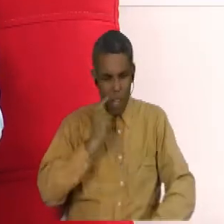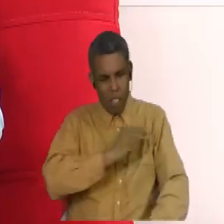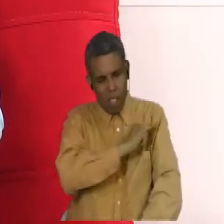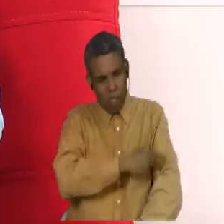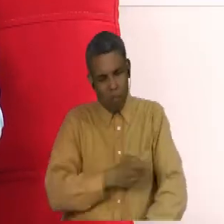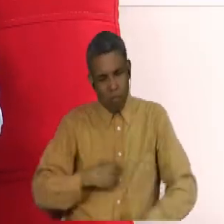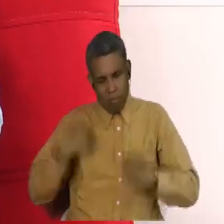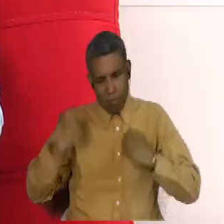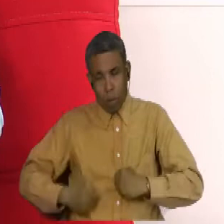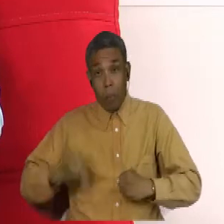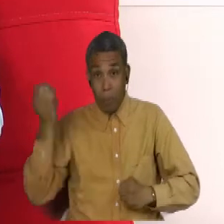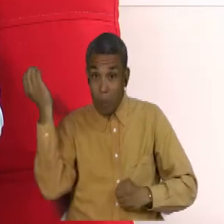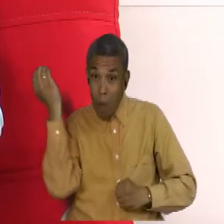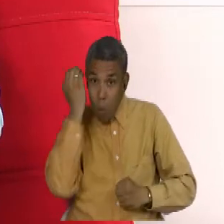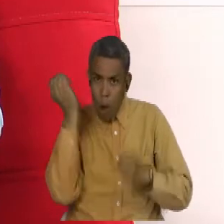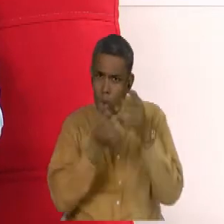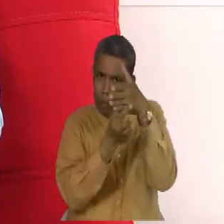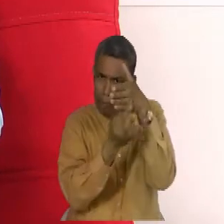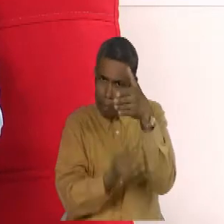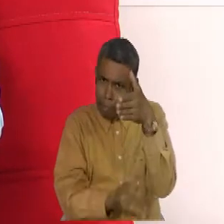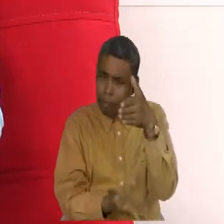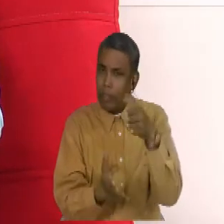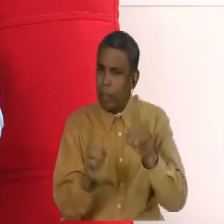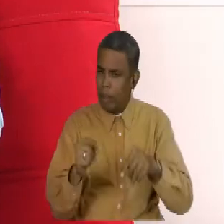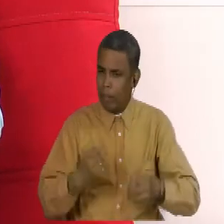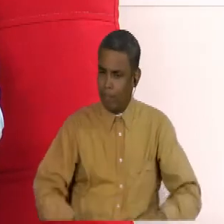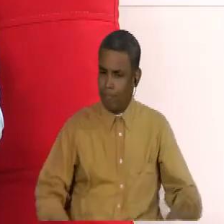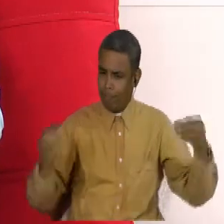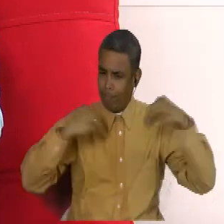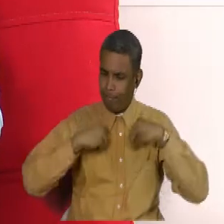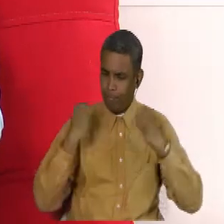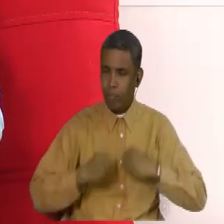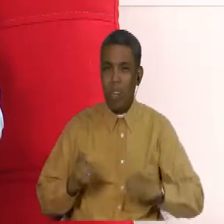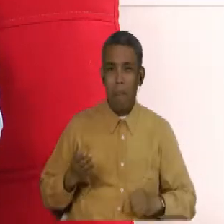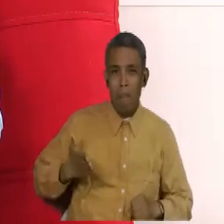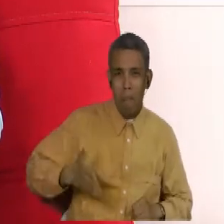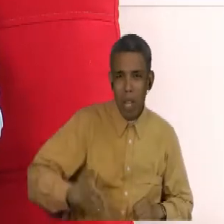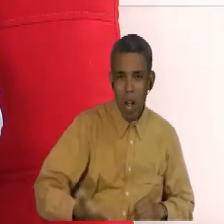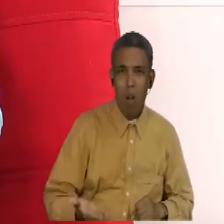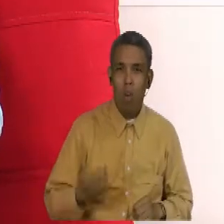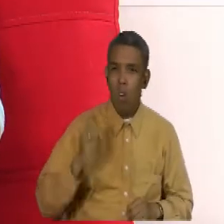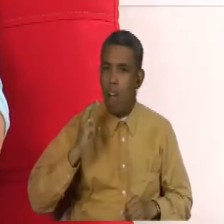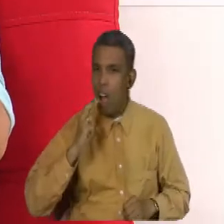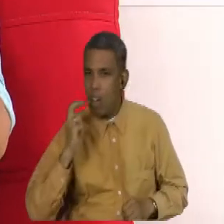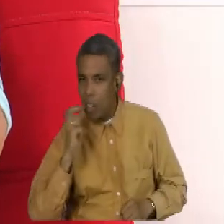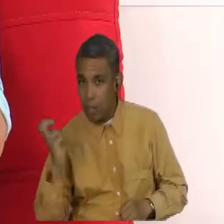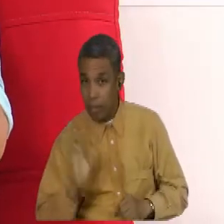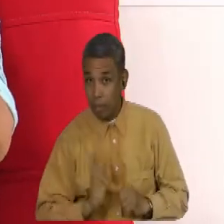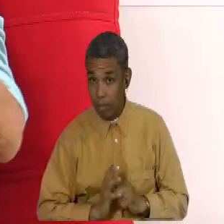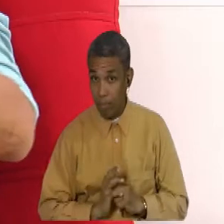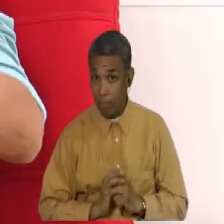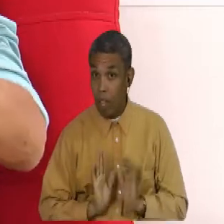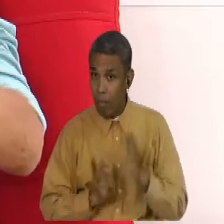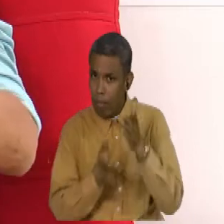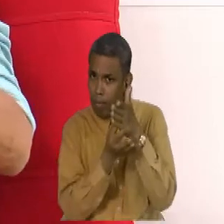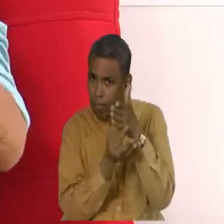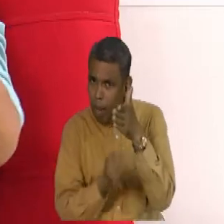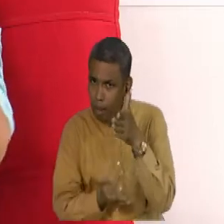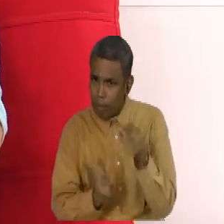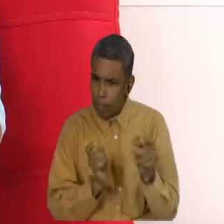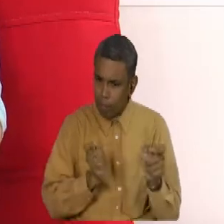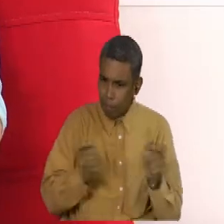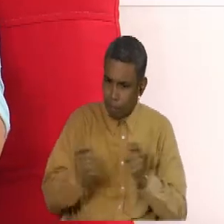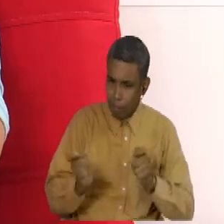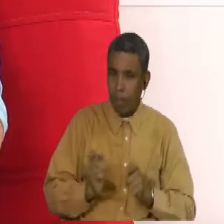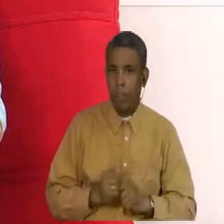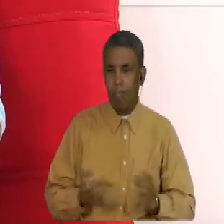ejemplo, en el huevo o en alguna, en el pescado o en las carnes. Pero nunca debe ser, si usted